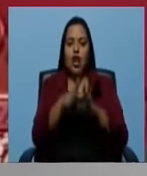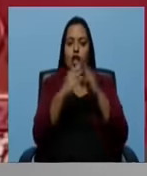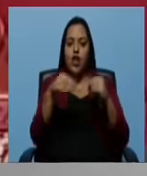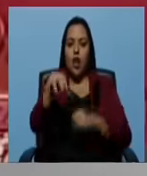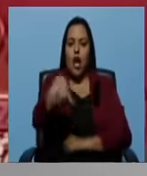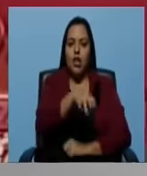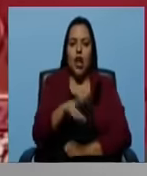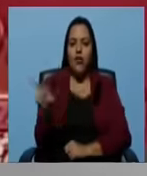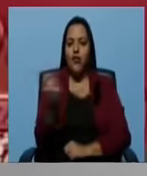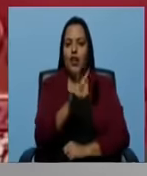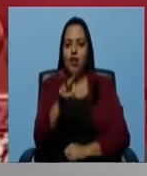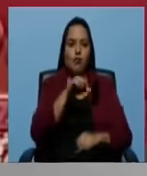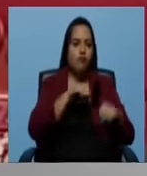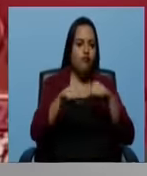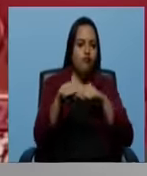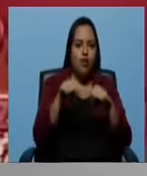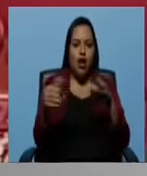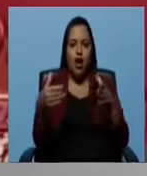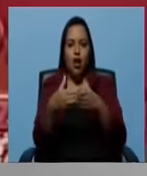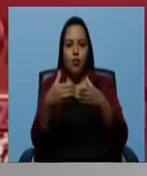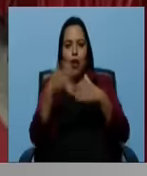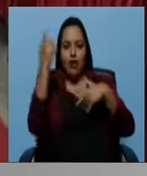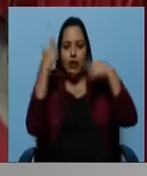Venezuela se moviliza el chavismo